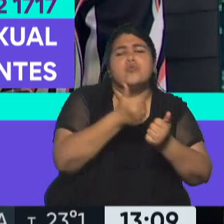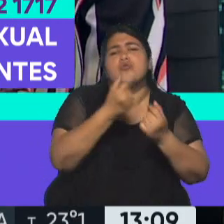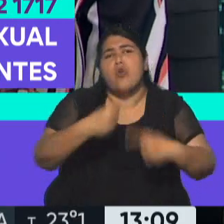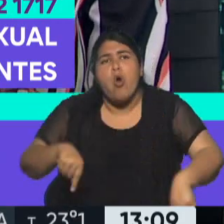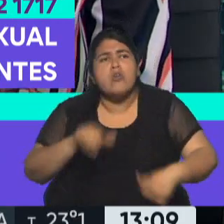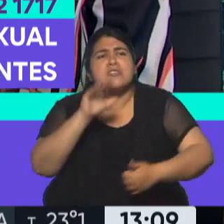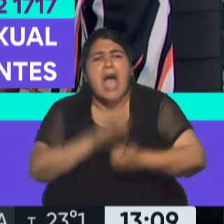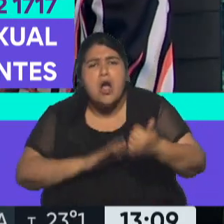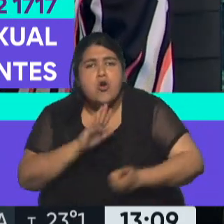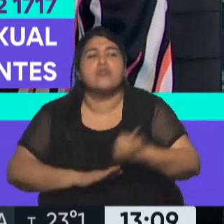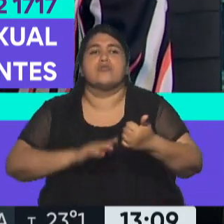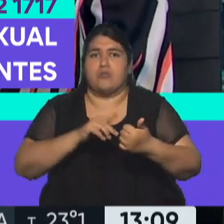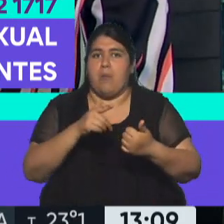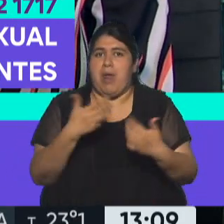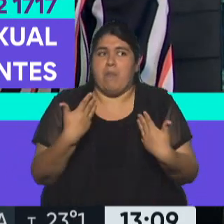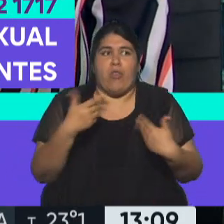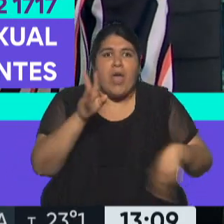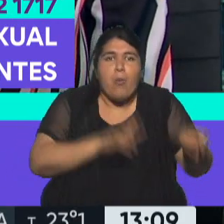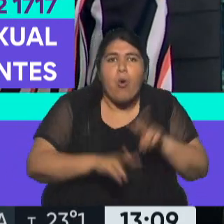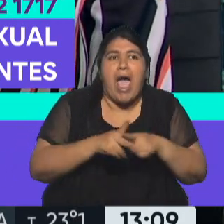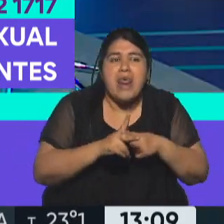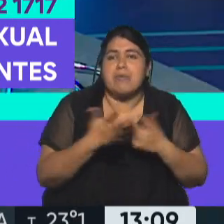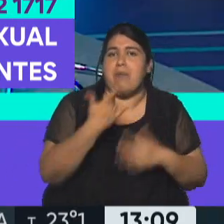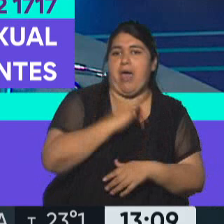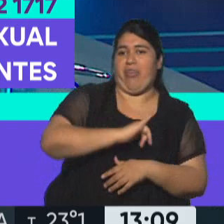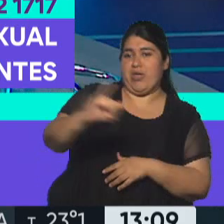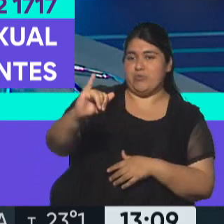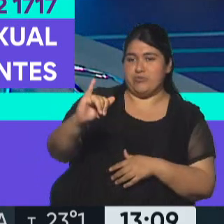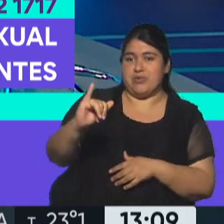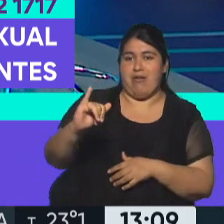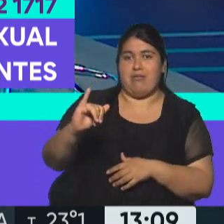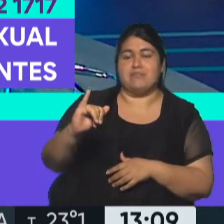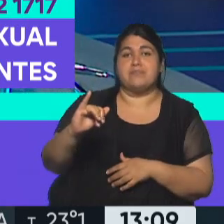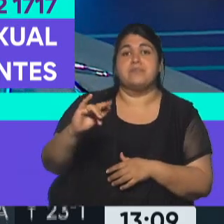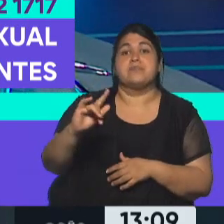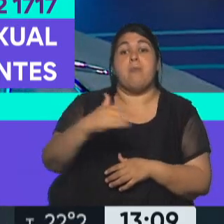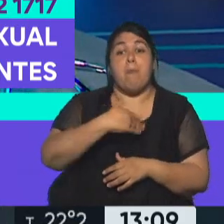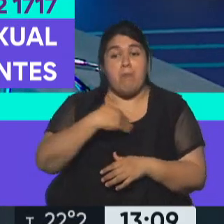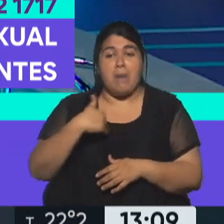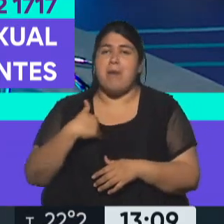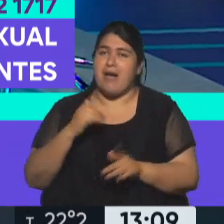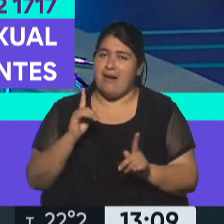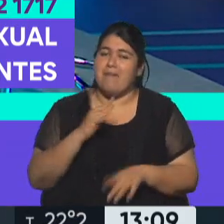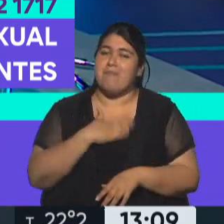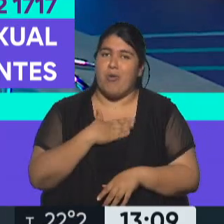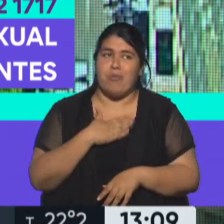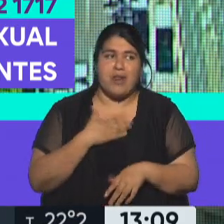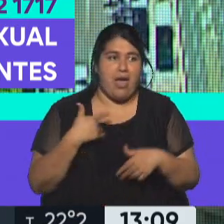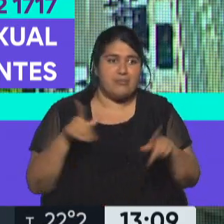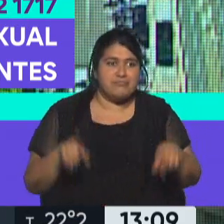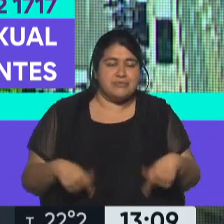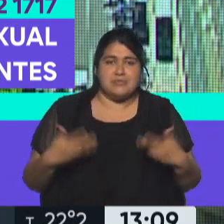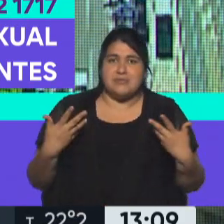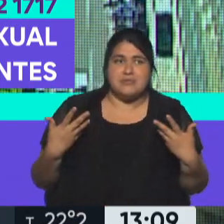alguna herramienta para poder denunciarlo. Porque a veces las madres también, pobrecitas, no saben qué hacer porque